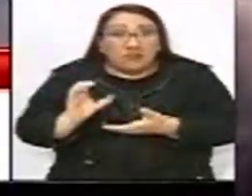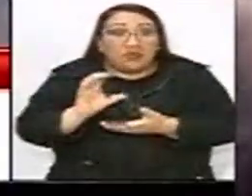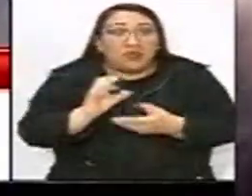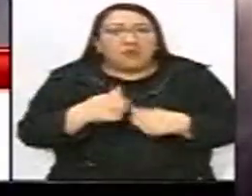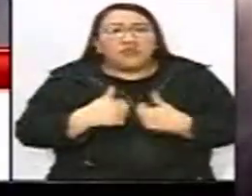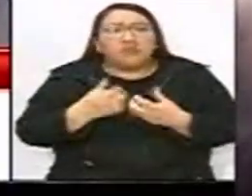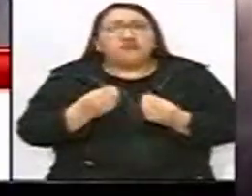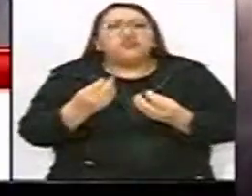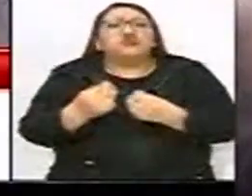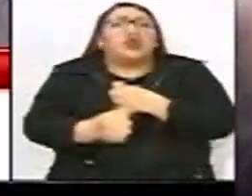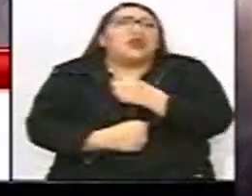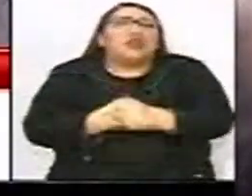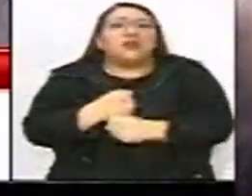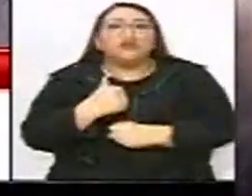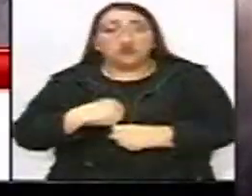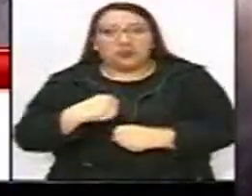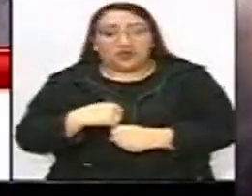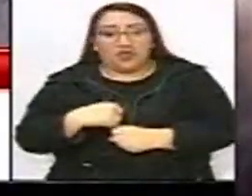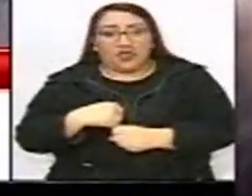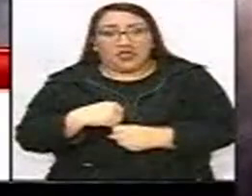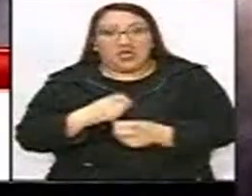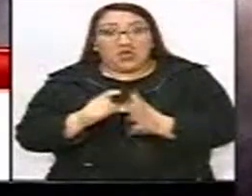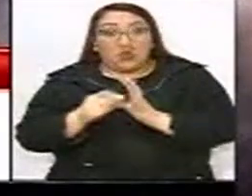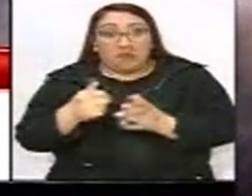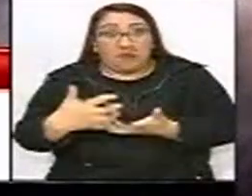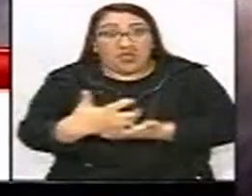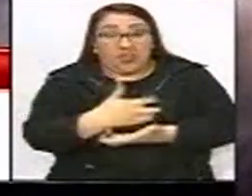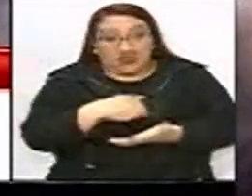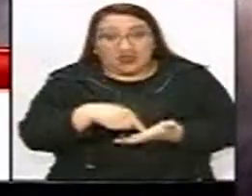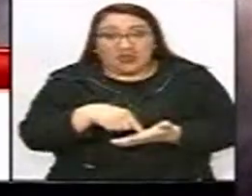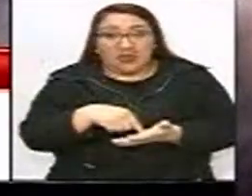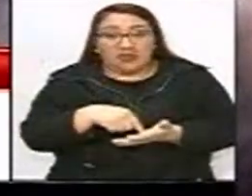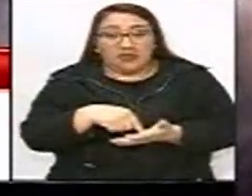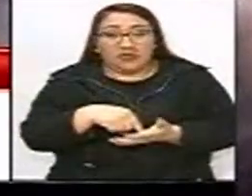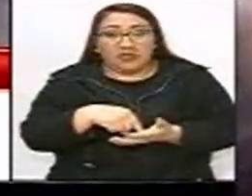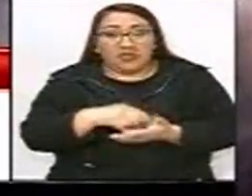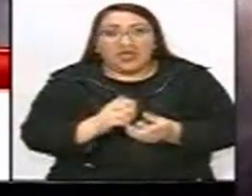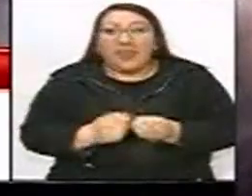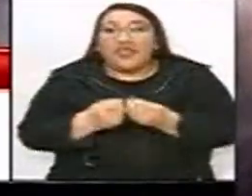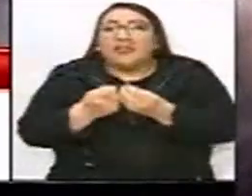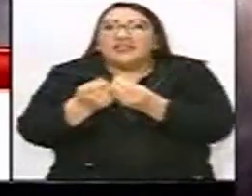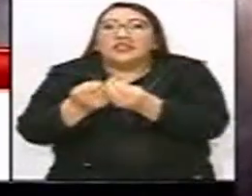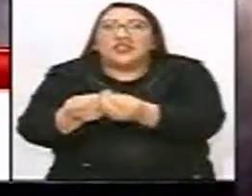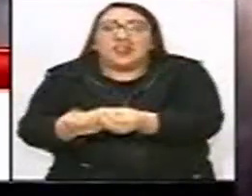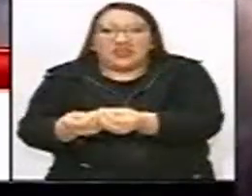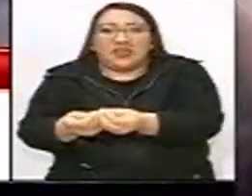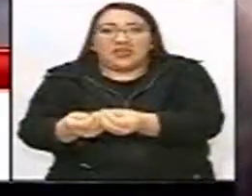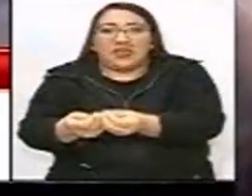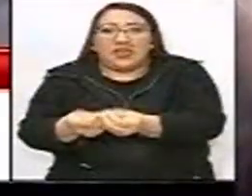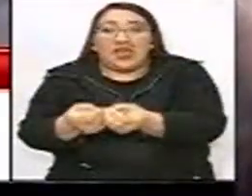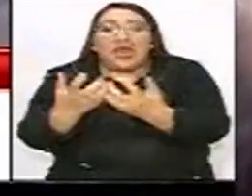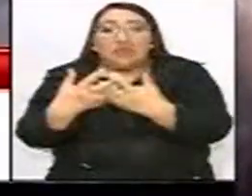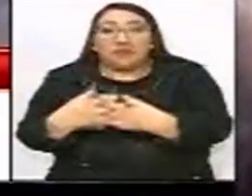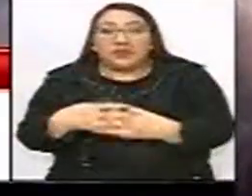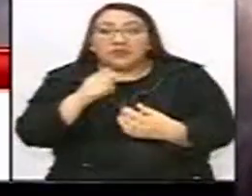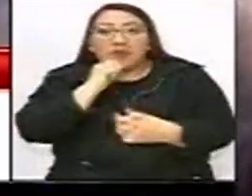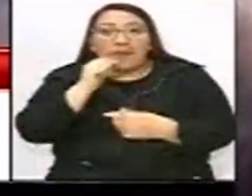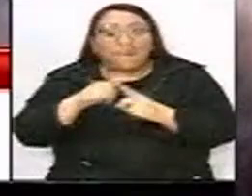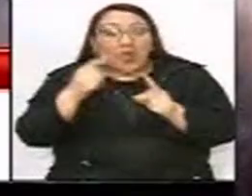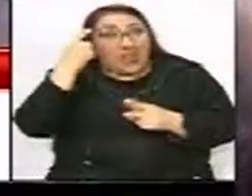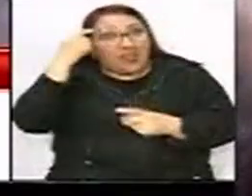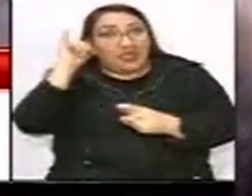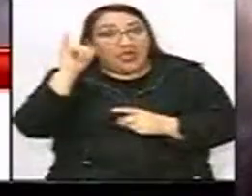vivió mucho tiempo la Municipalidad. Y luego esos recursos se entregan en concesión. La idea del